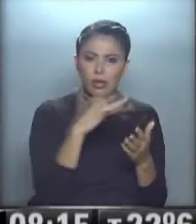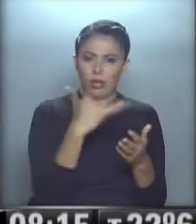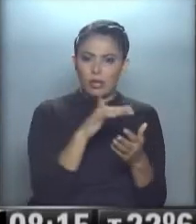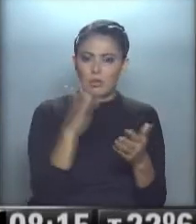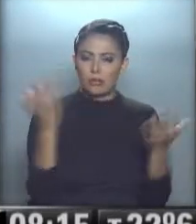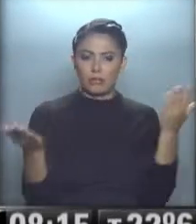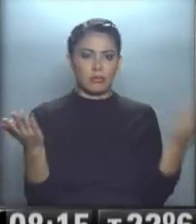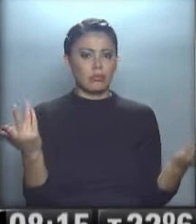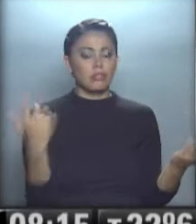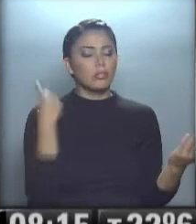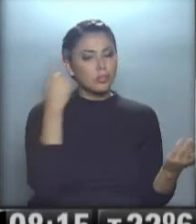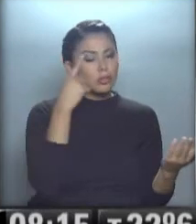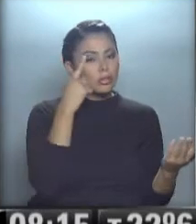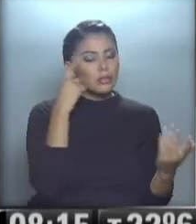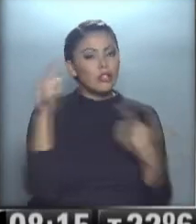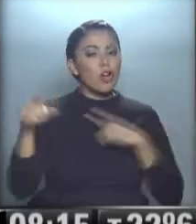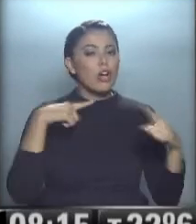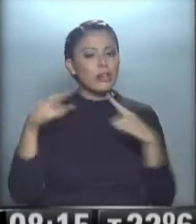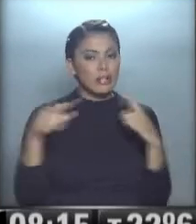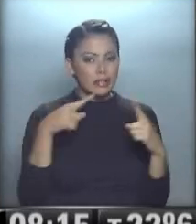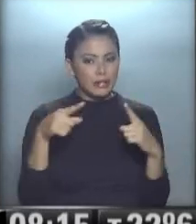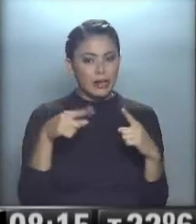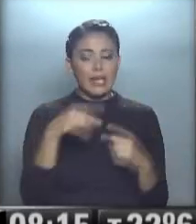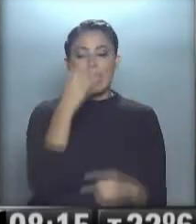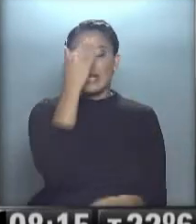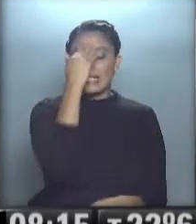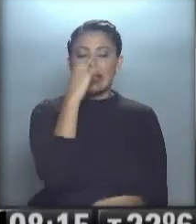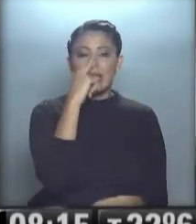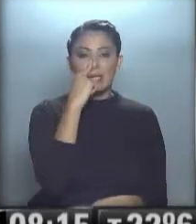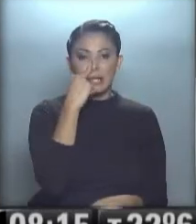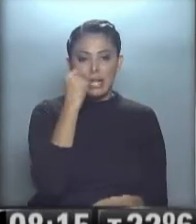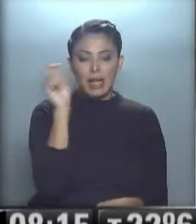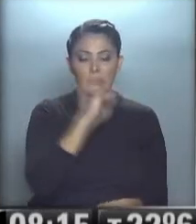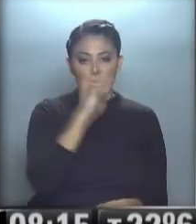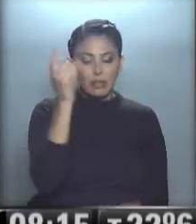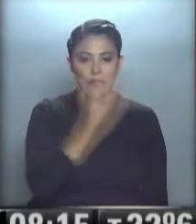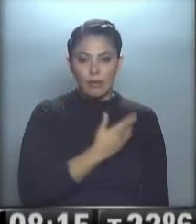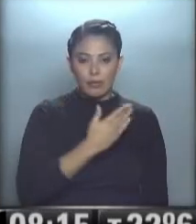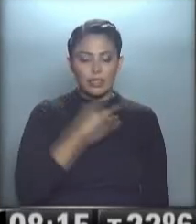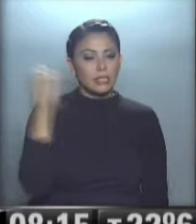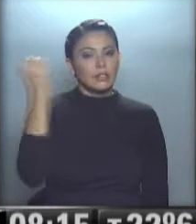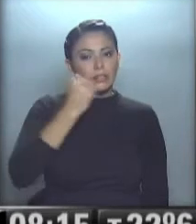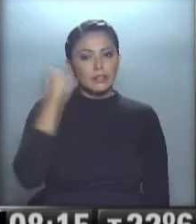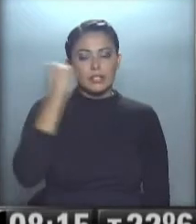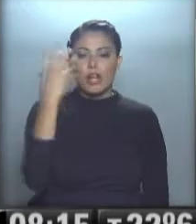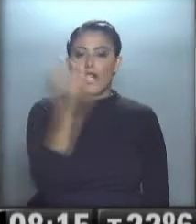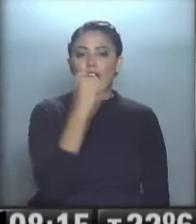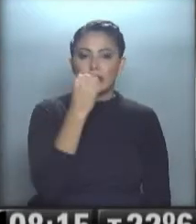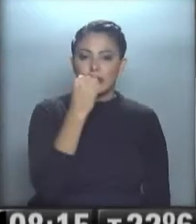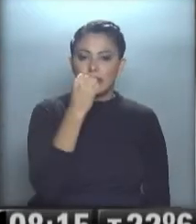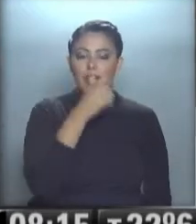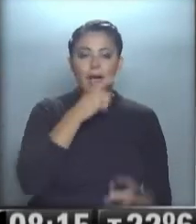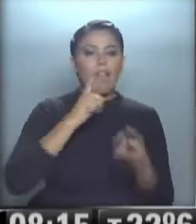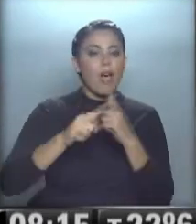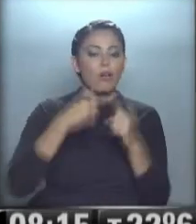es lo que nosotros estamos coordinando. Los primeros 15 días del mes de febrero tenemos como meta finalmente lograr acuerdos por